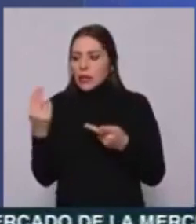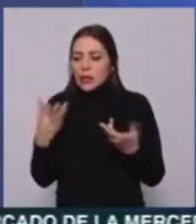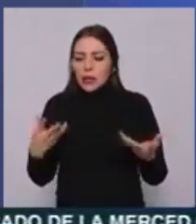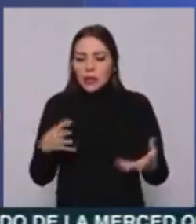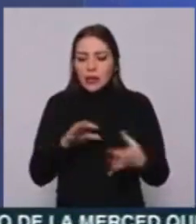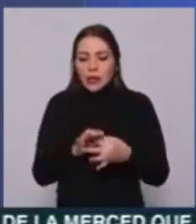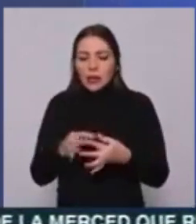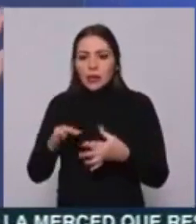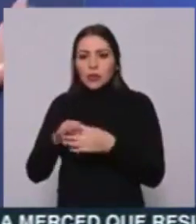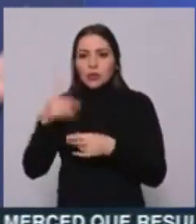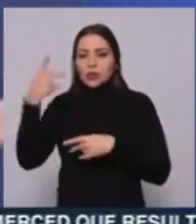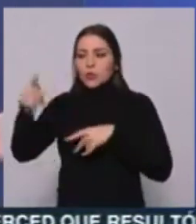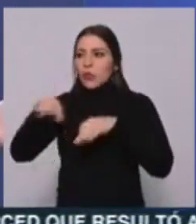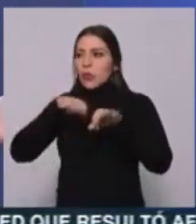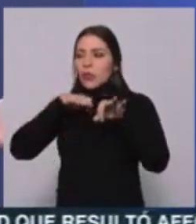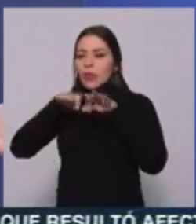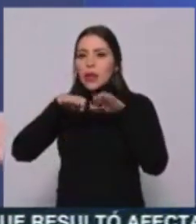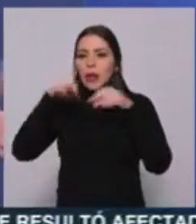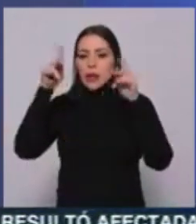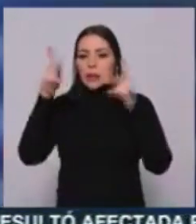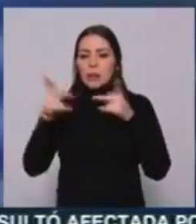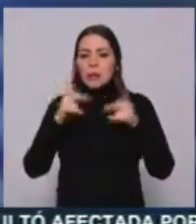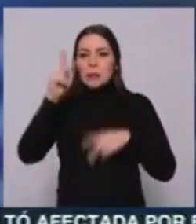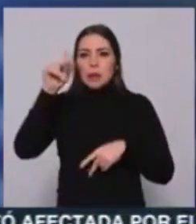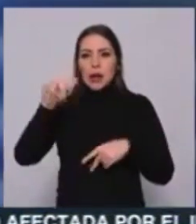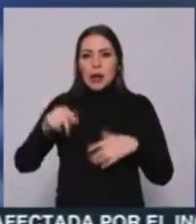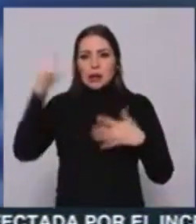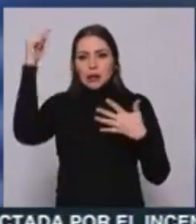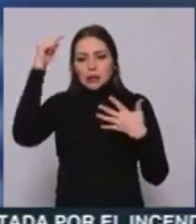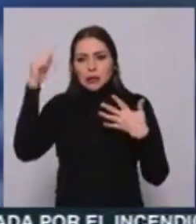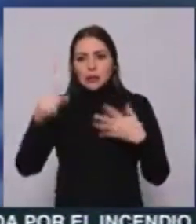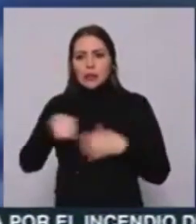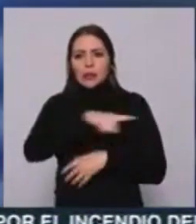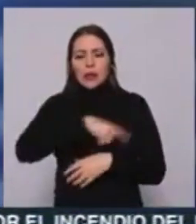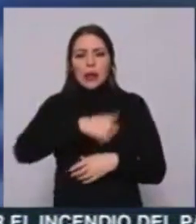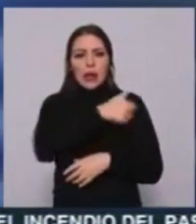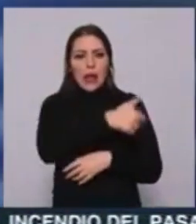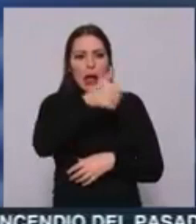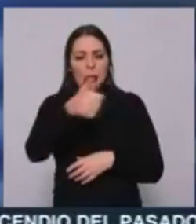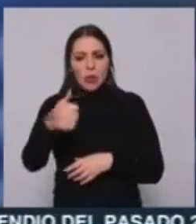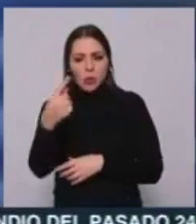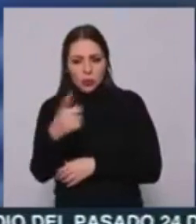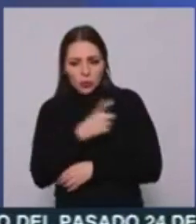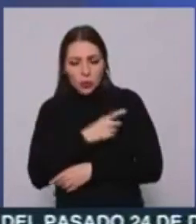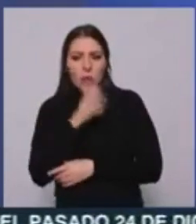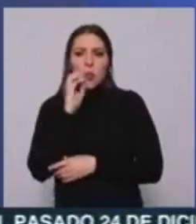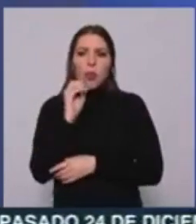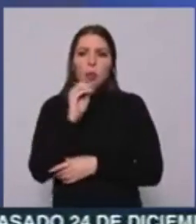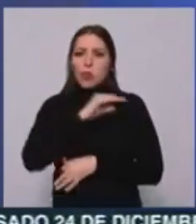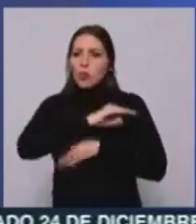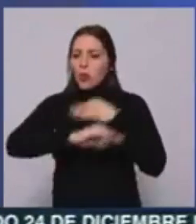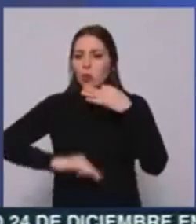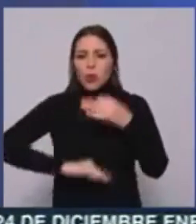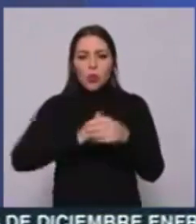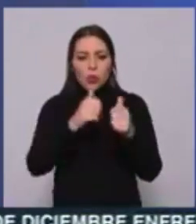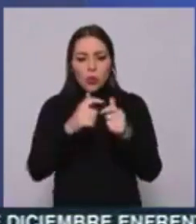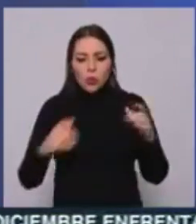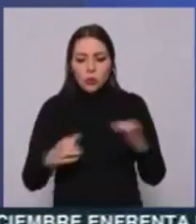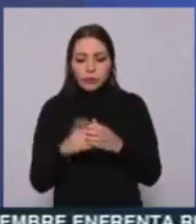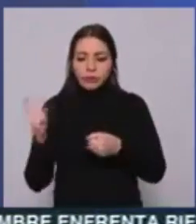cada una de las naciones en particular, pero también en grupo, puedan crecer y puedan seguir abonando al mundo todo lo bueno que tienen